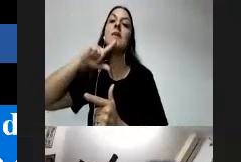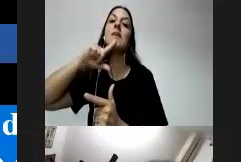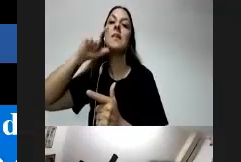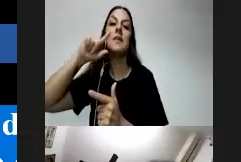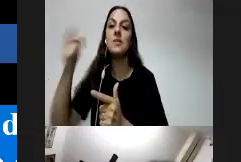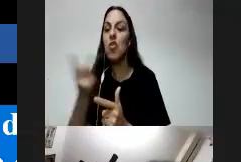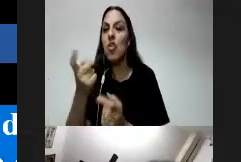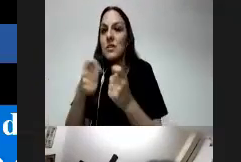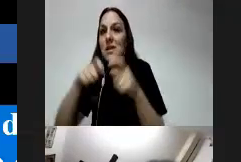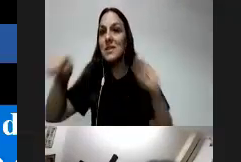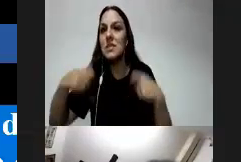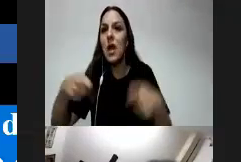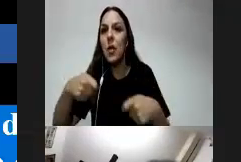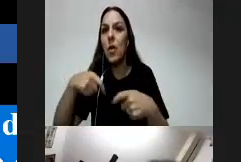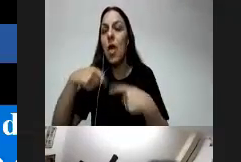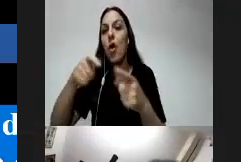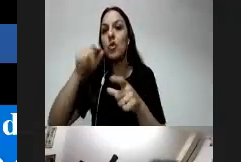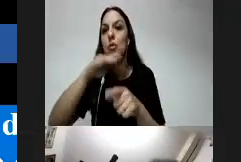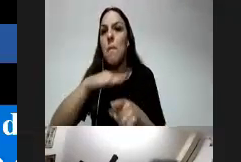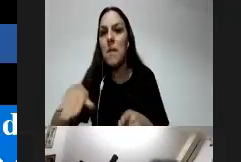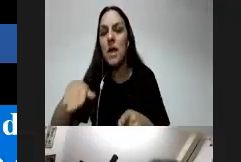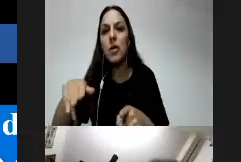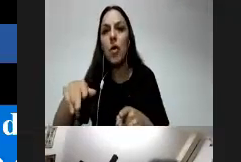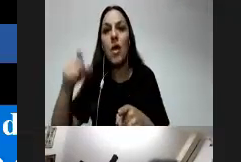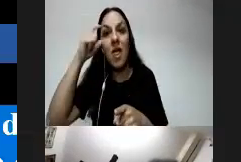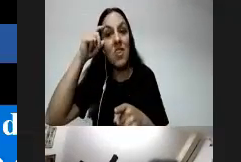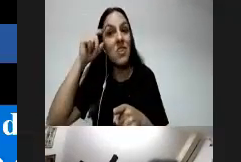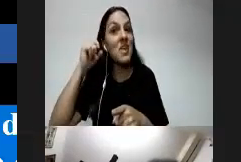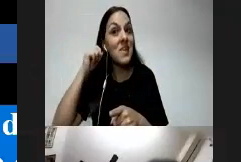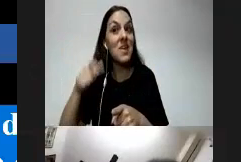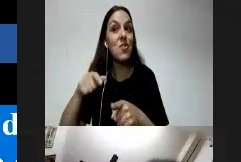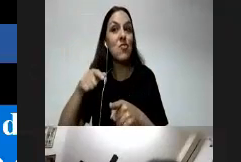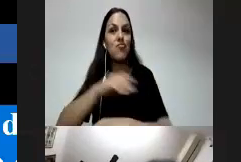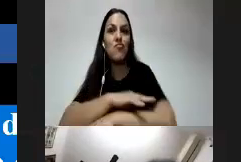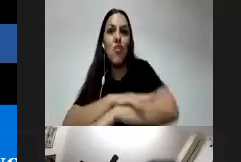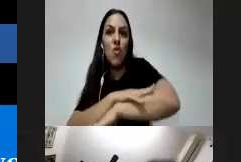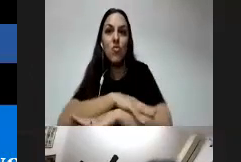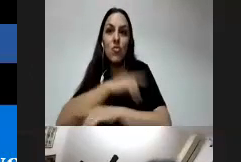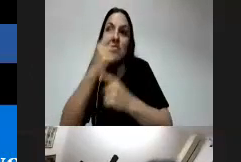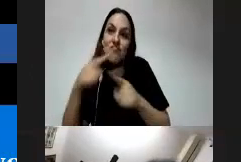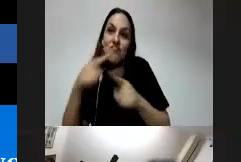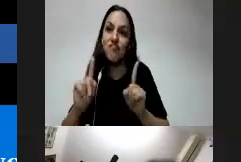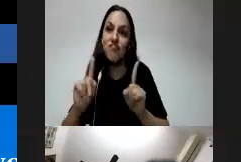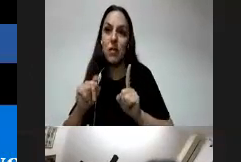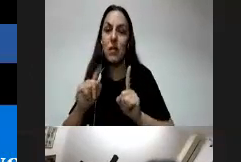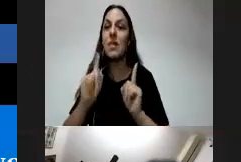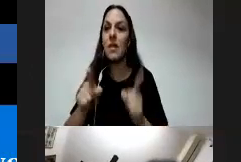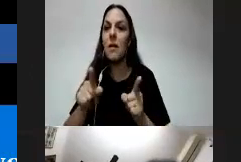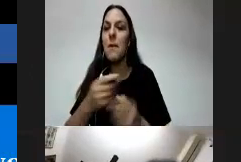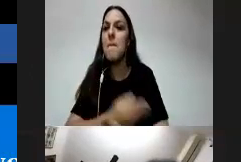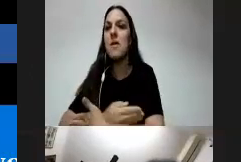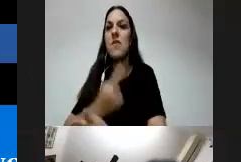10 años con conductas estereotipadas y un menor de 1 año, en virtud de dichas